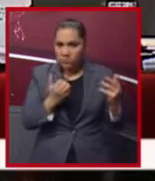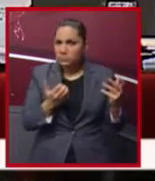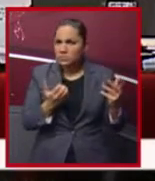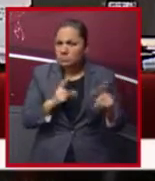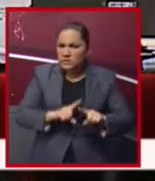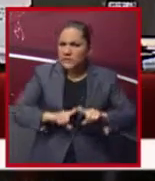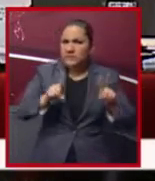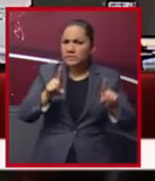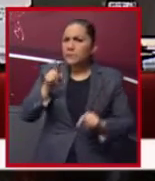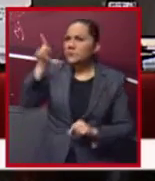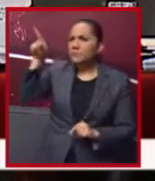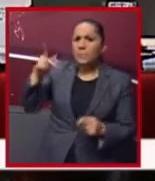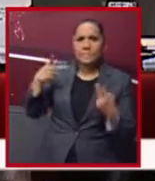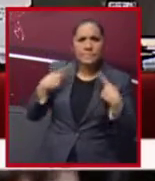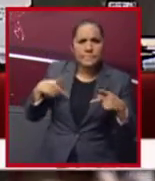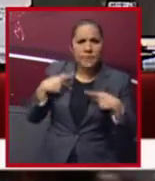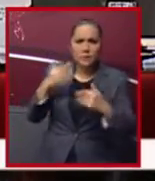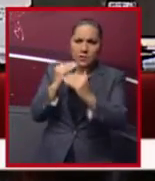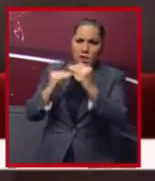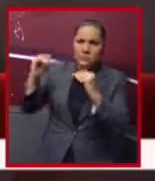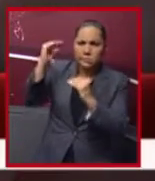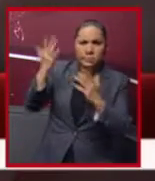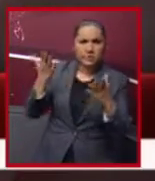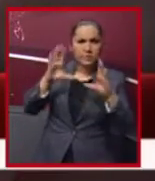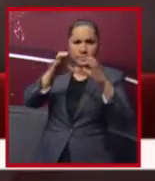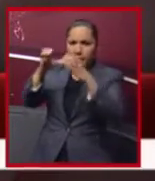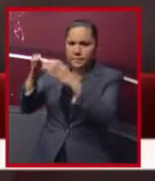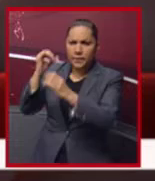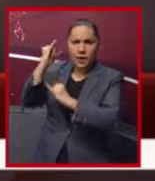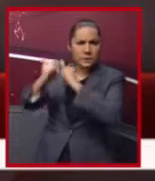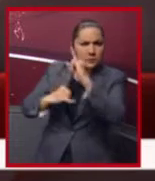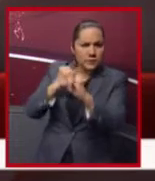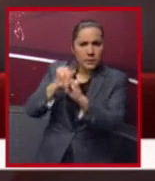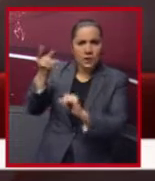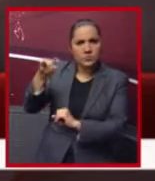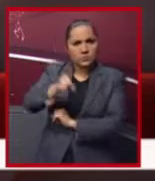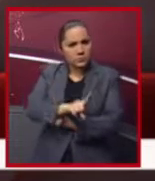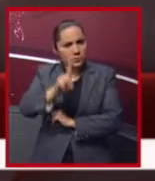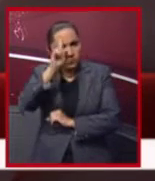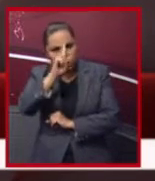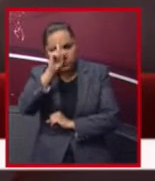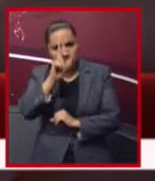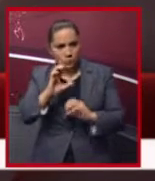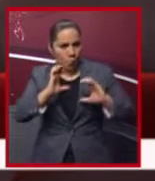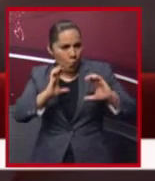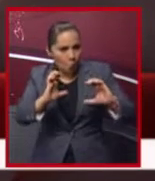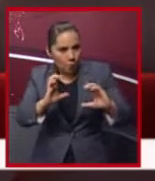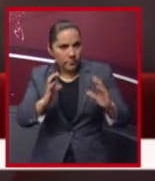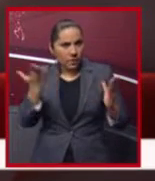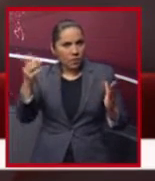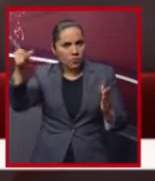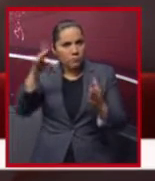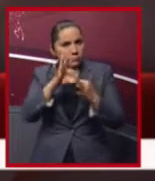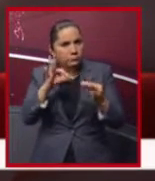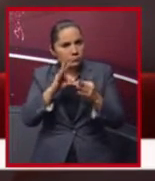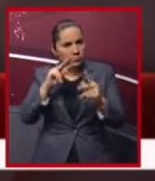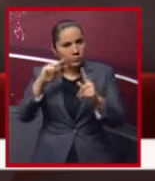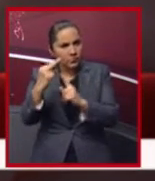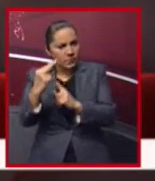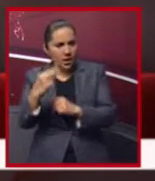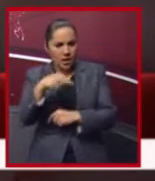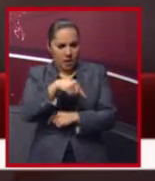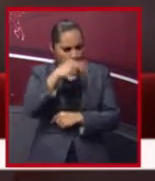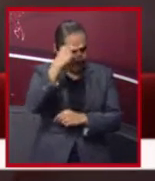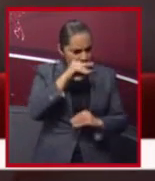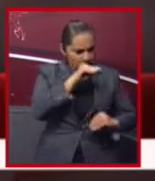y criterios formulados por instancias internacionales dirigidas al Estado mexicano sobre la